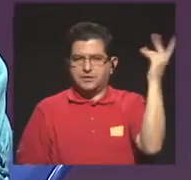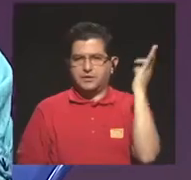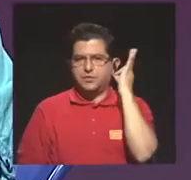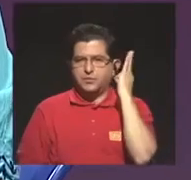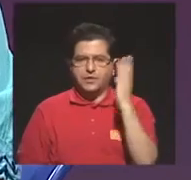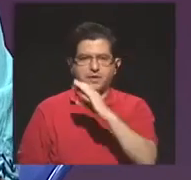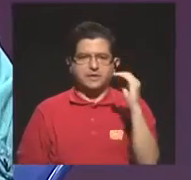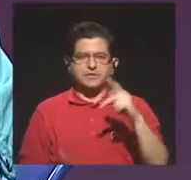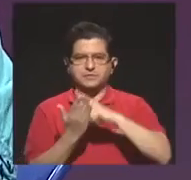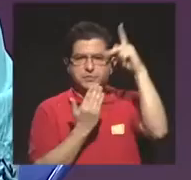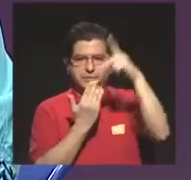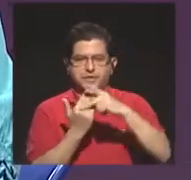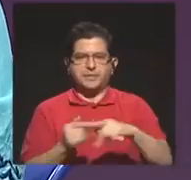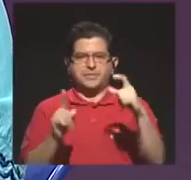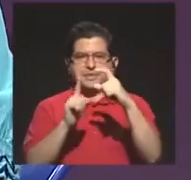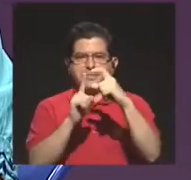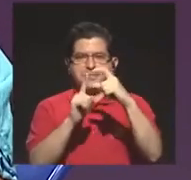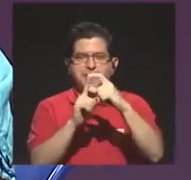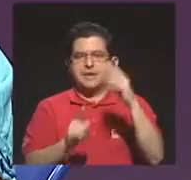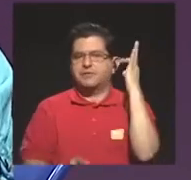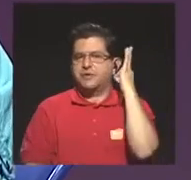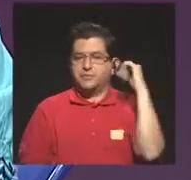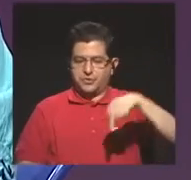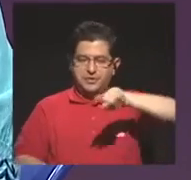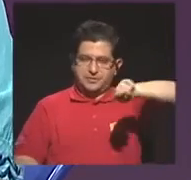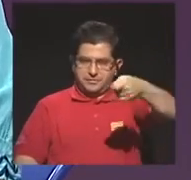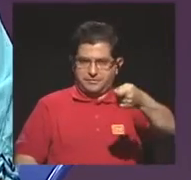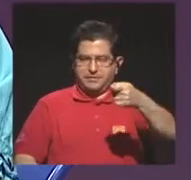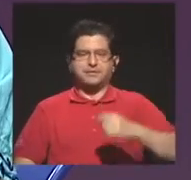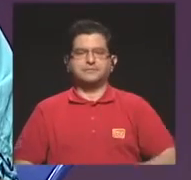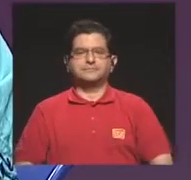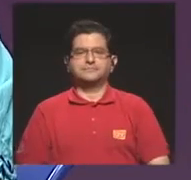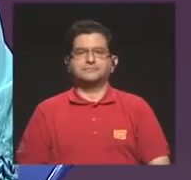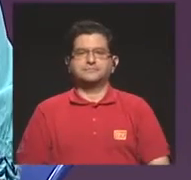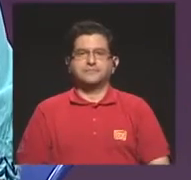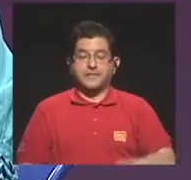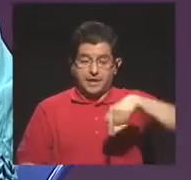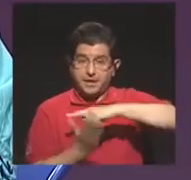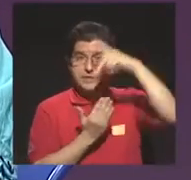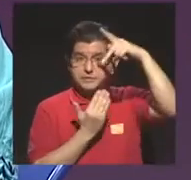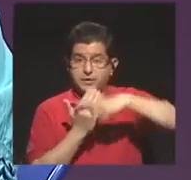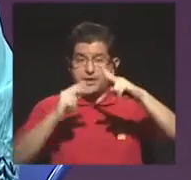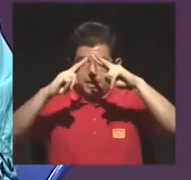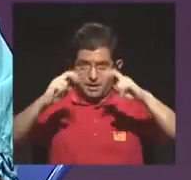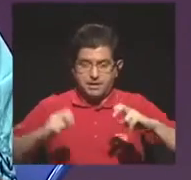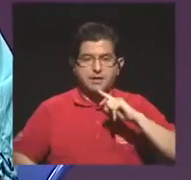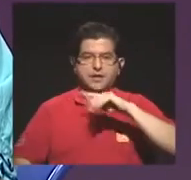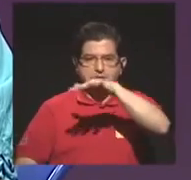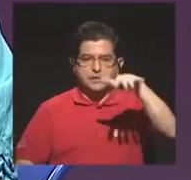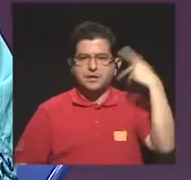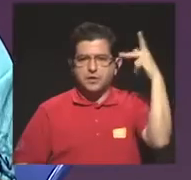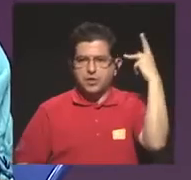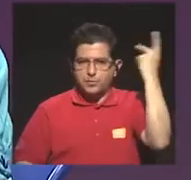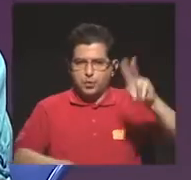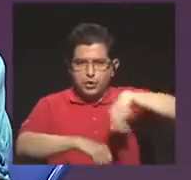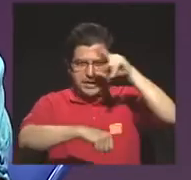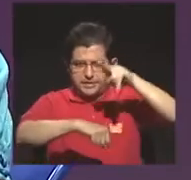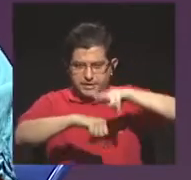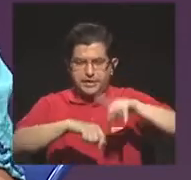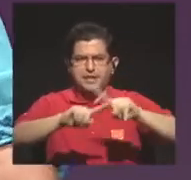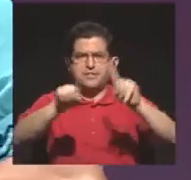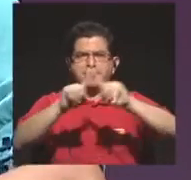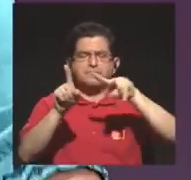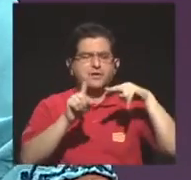Mujeres y Palabra de Mujer de este canal. Este es un programa de análisis de la realidad política nacional